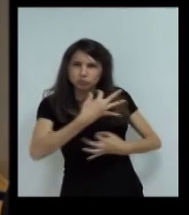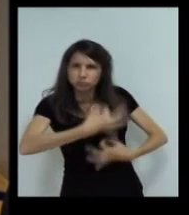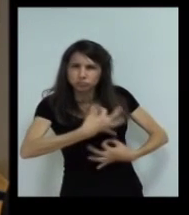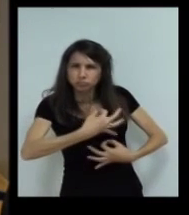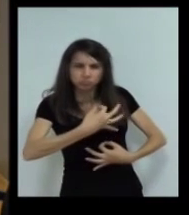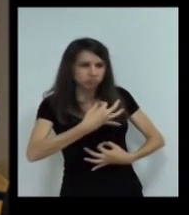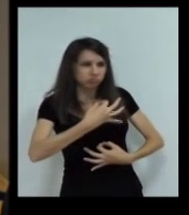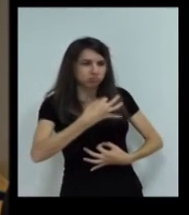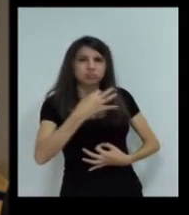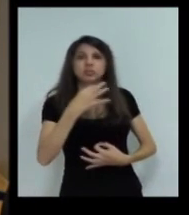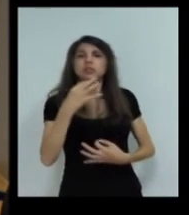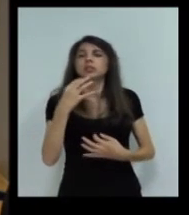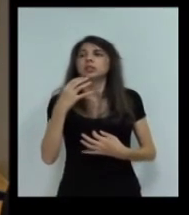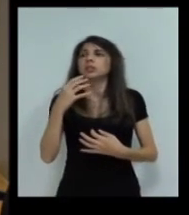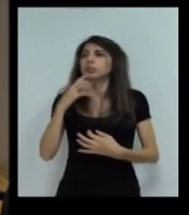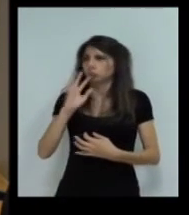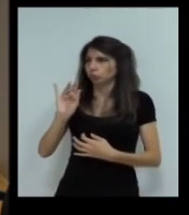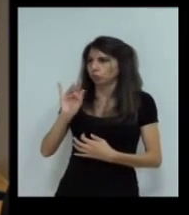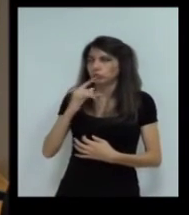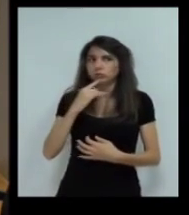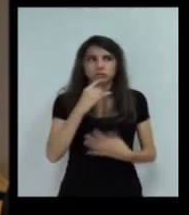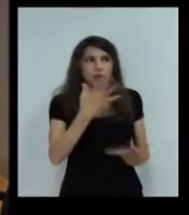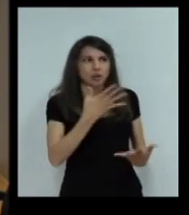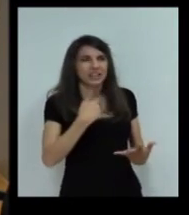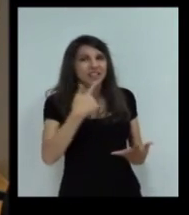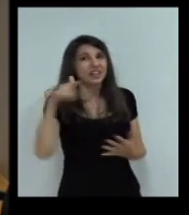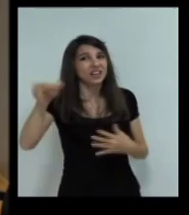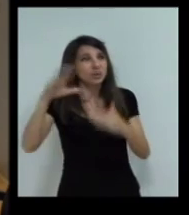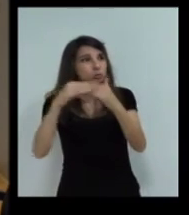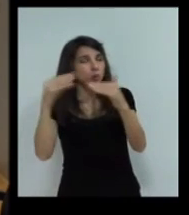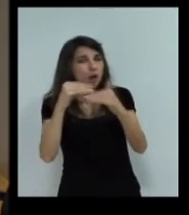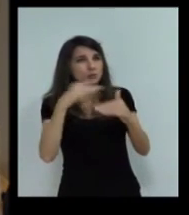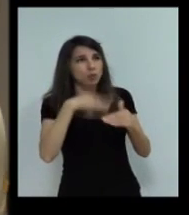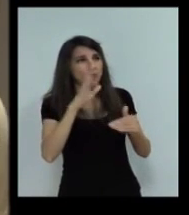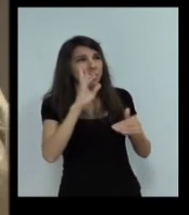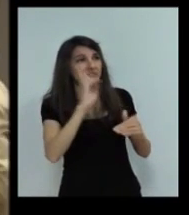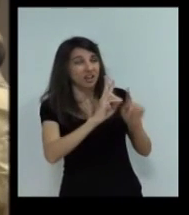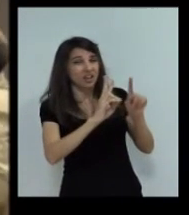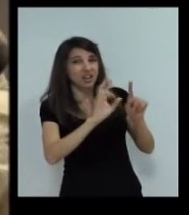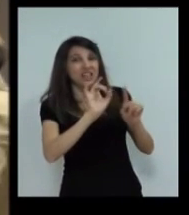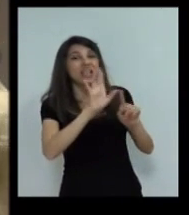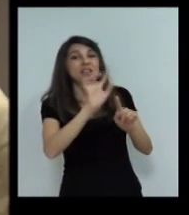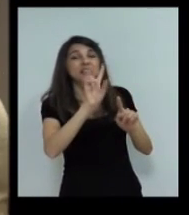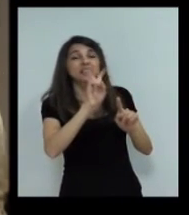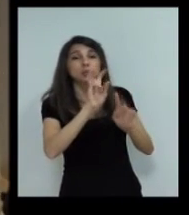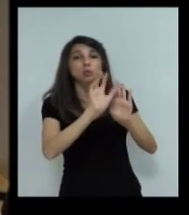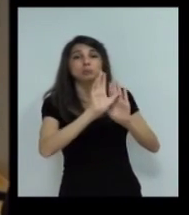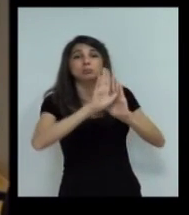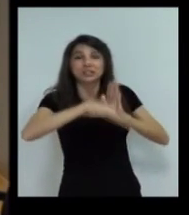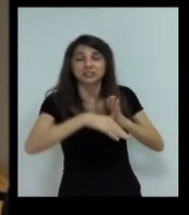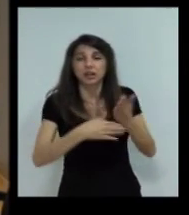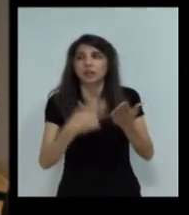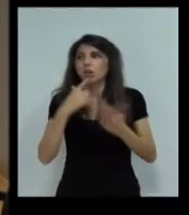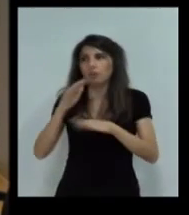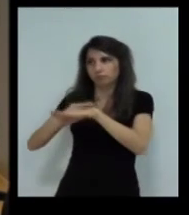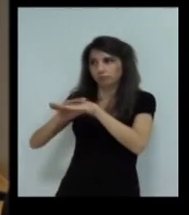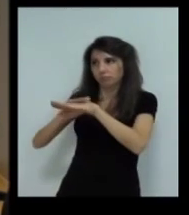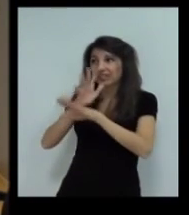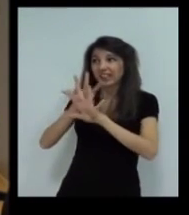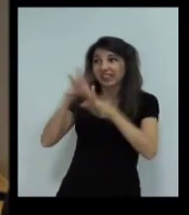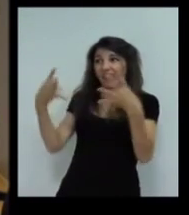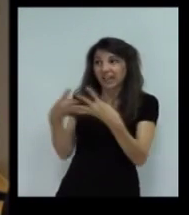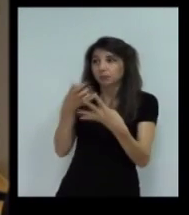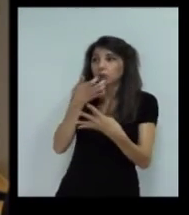sea, al espectador le puede llegar con 15 segundos, o sea, sí. si el... O sea, Perdona, pero por internet, cuando a mí me llega el